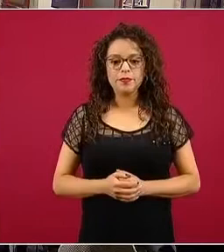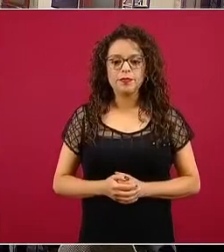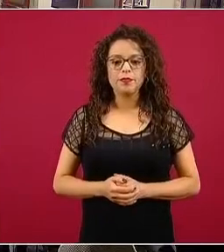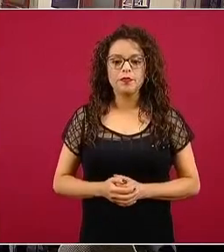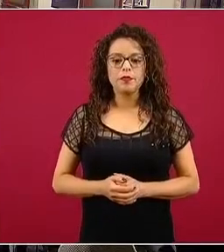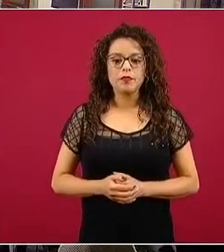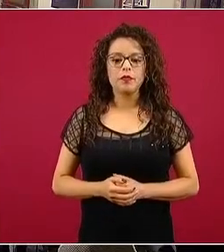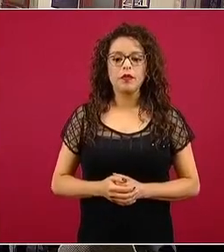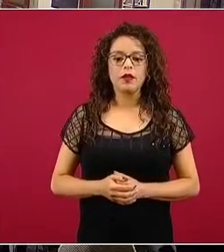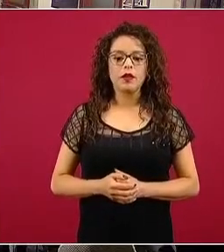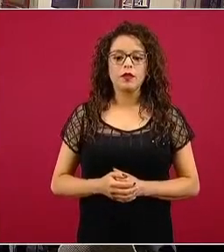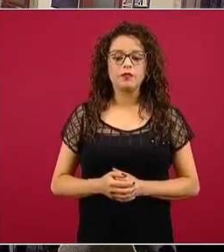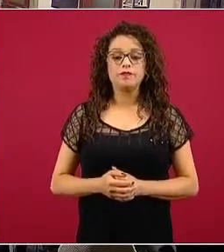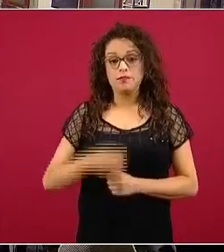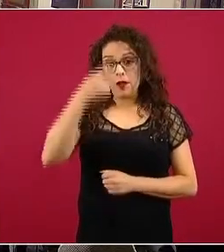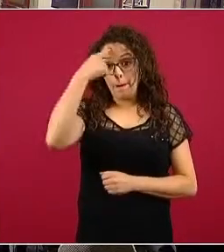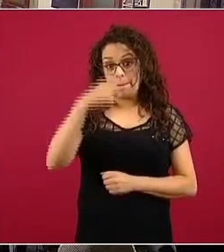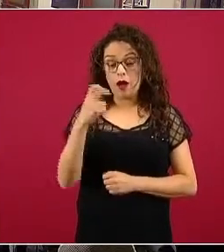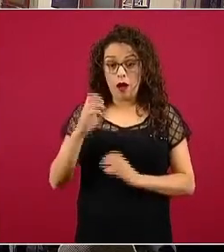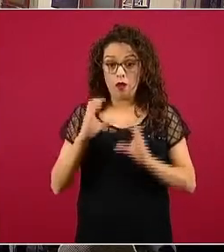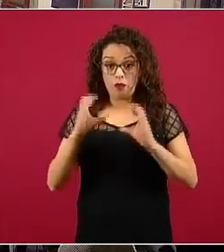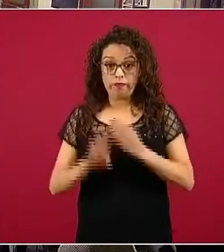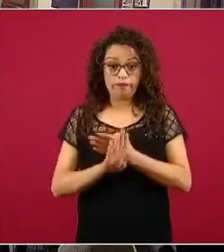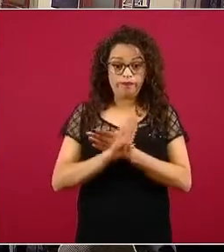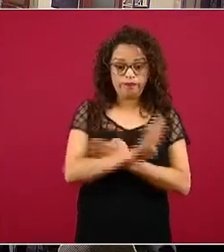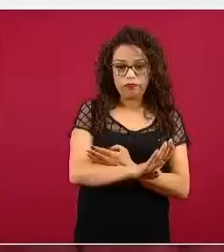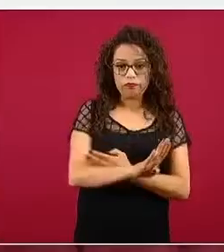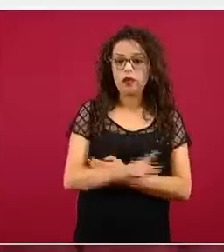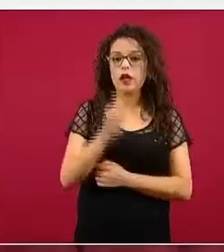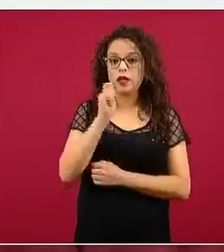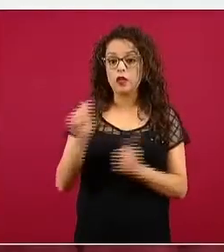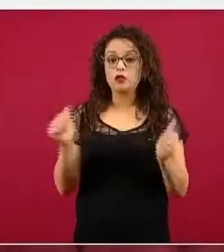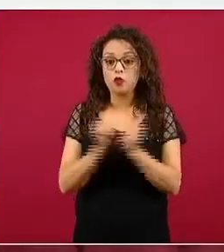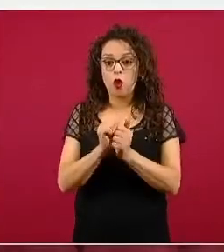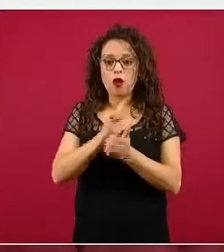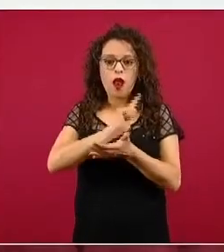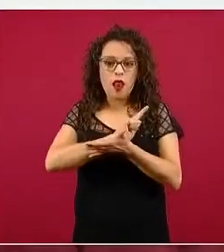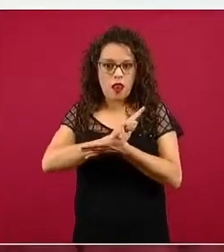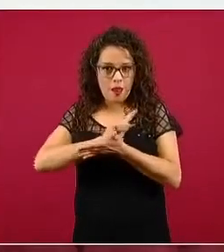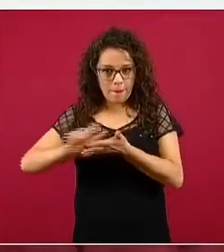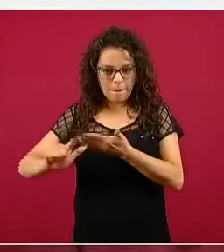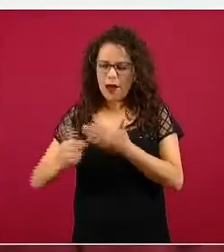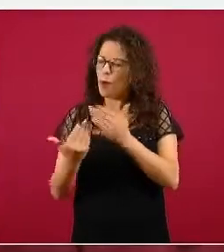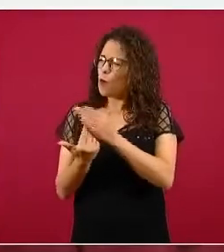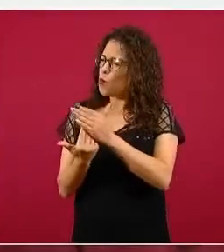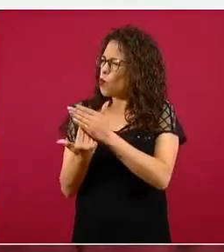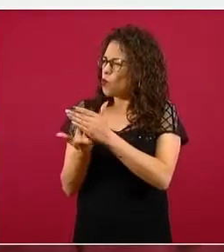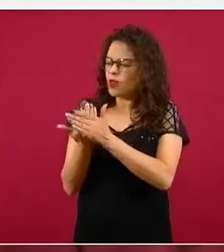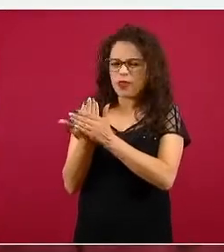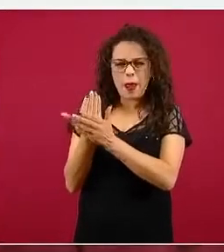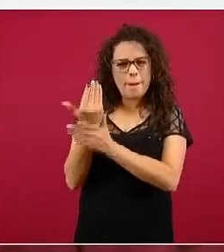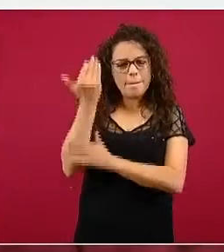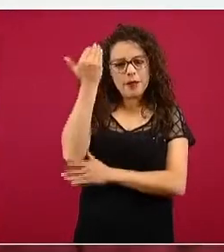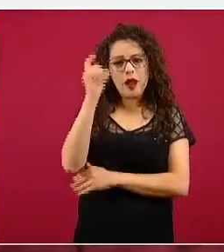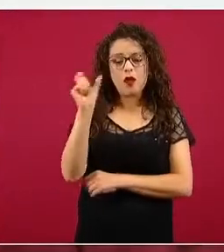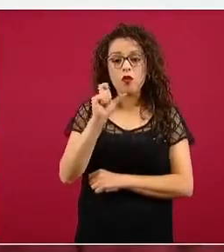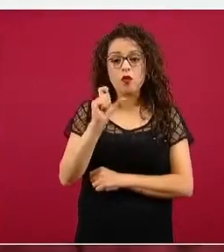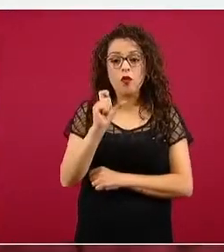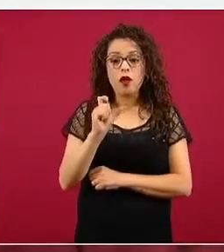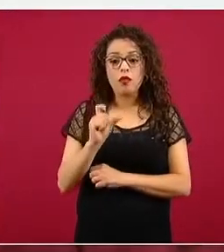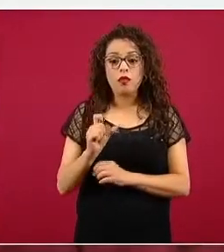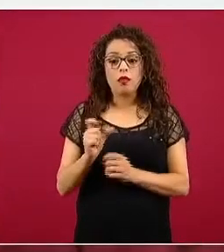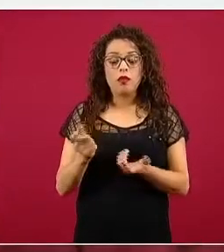En términos de las medidas preventivas sobre higiene, desde muy temprano en la emergencia sanitaria, habrá